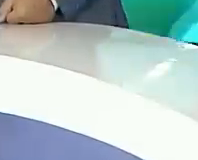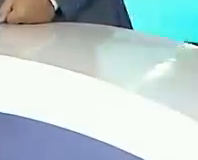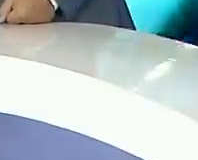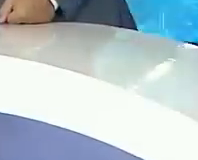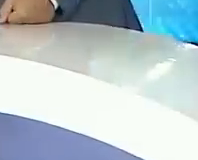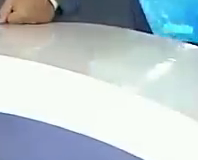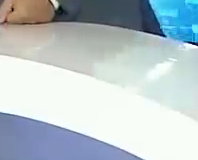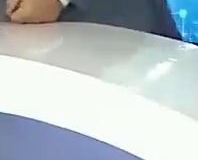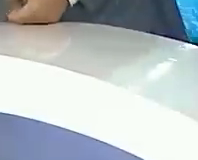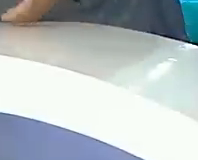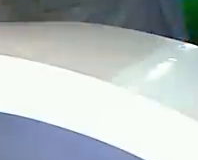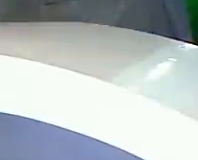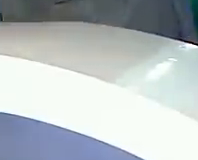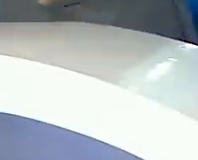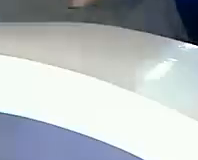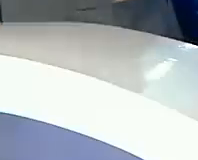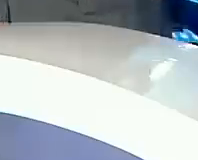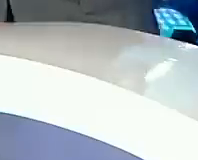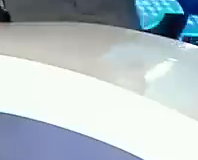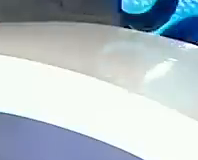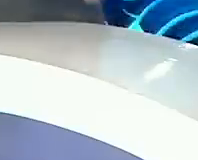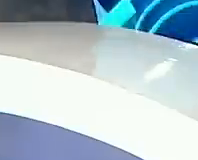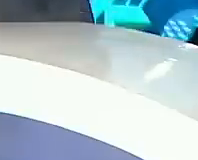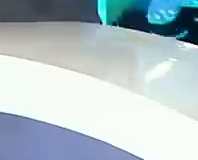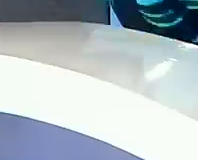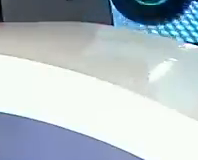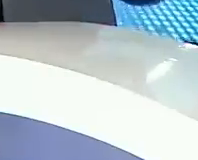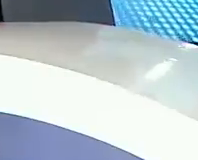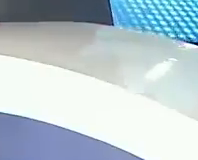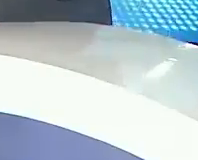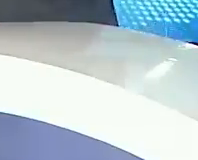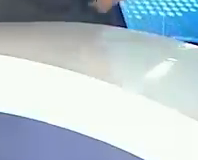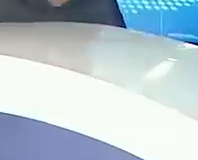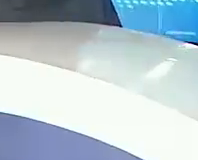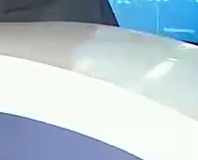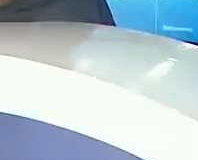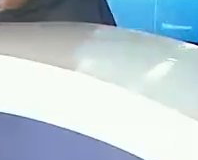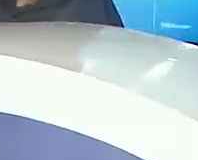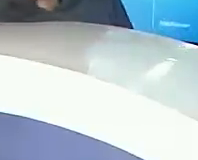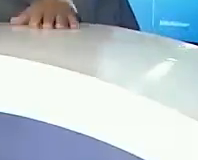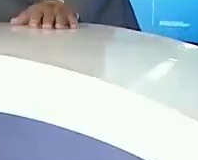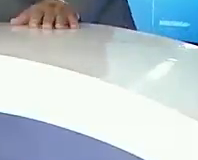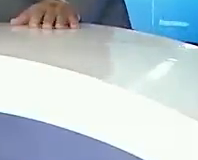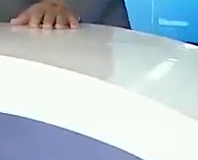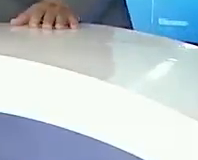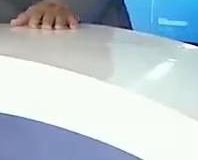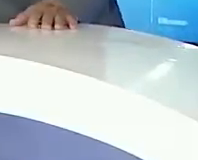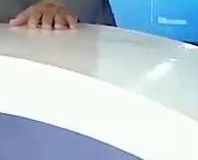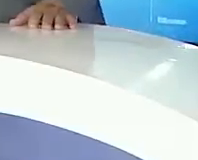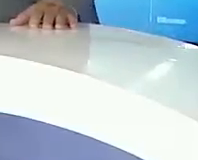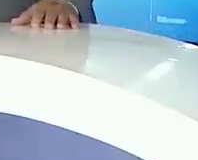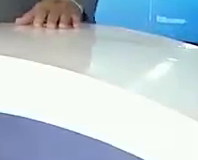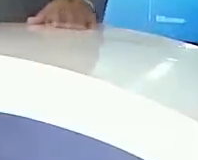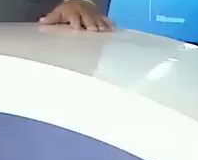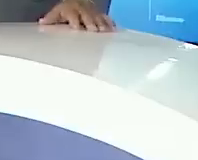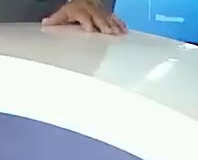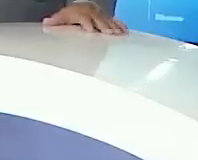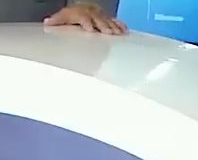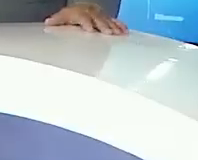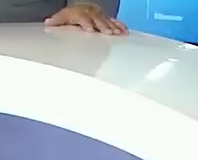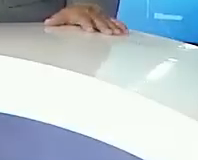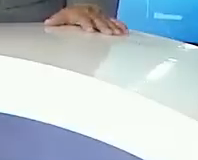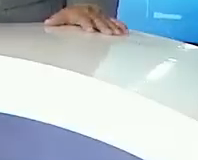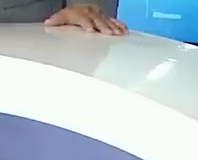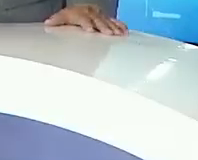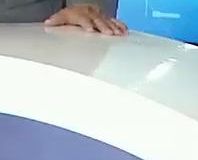No sean groseros. ¡Ey! Se puso tan nerviosa que el celular se le cayó, ¿qué pasó? Falta mucho todavía. Sí, todavía falta bastante, imagínate. Está más